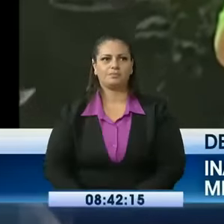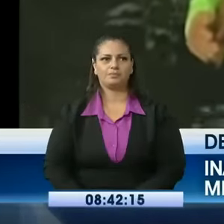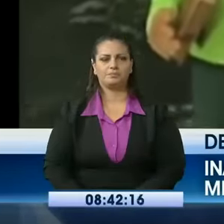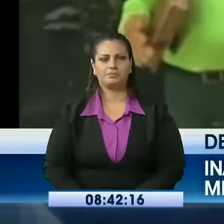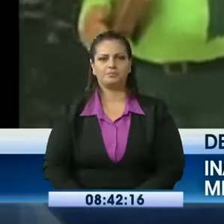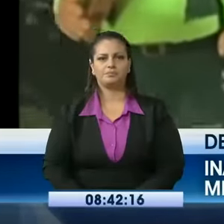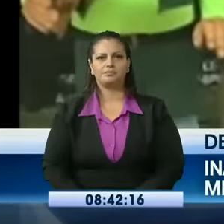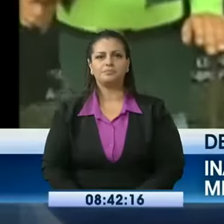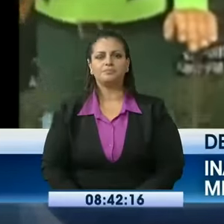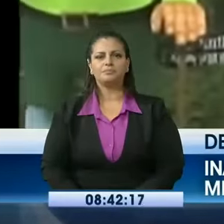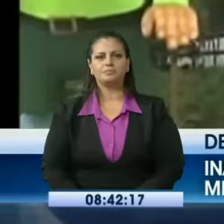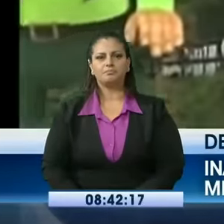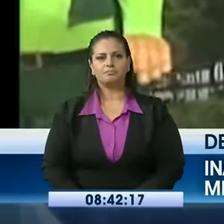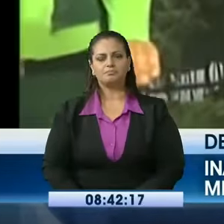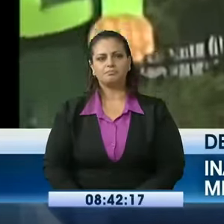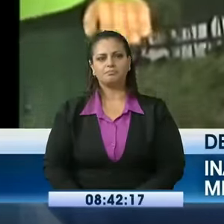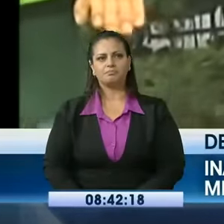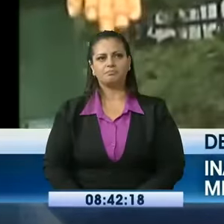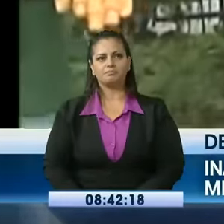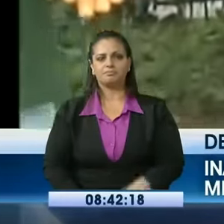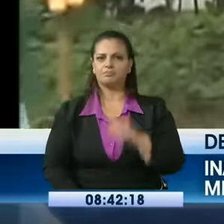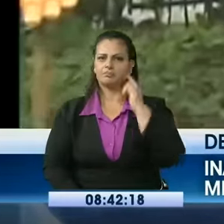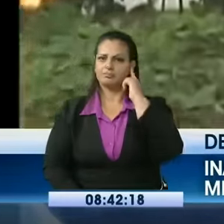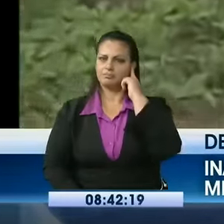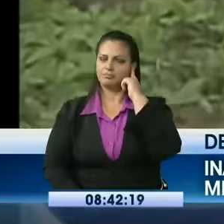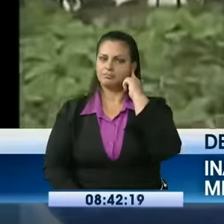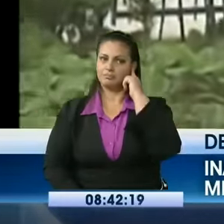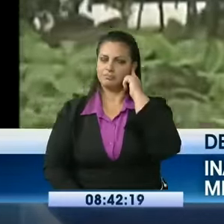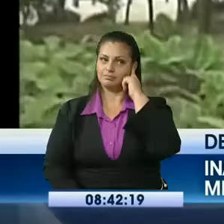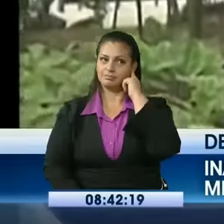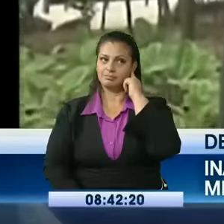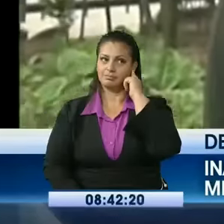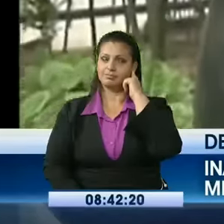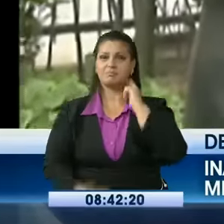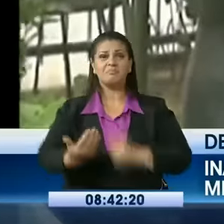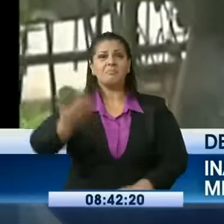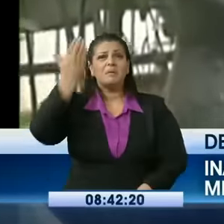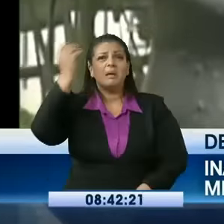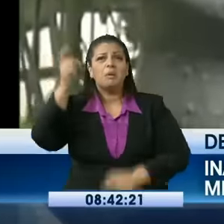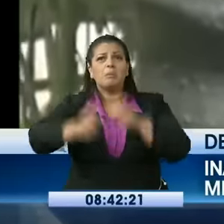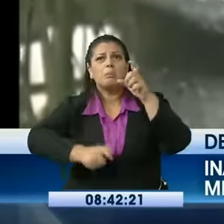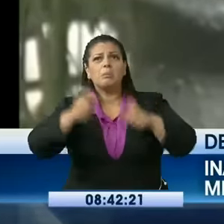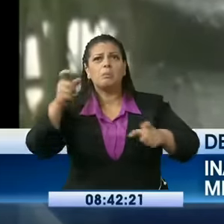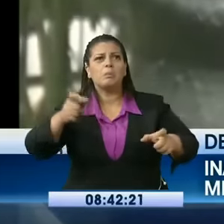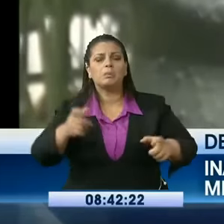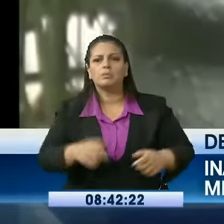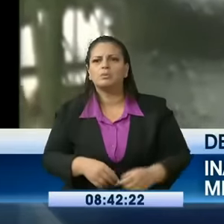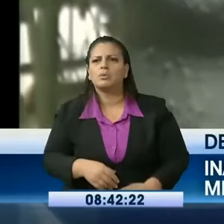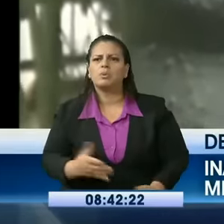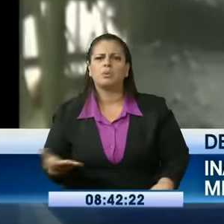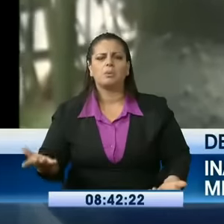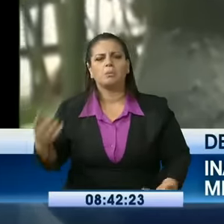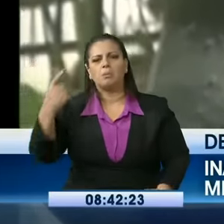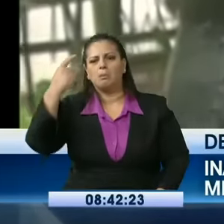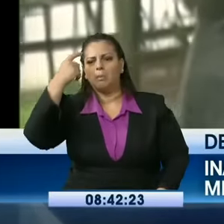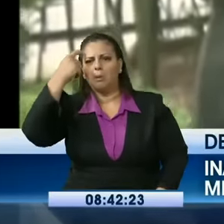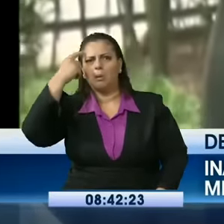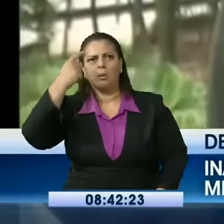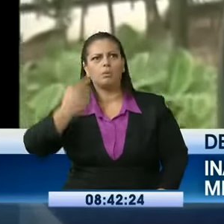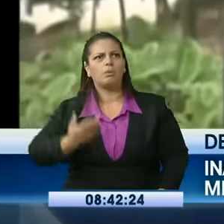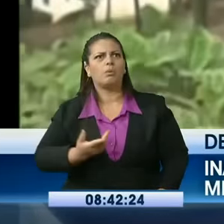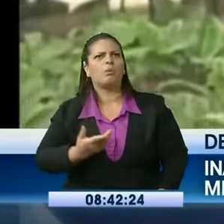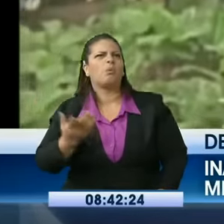oro del duende. La creencia era que al final del arco iris se encontraba este tesoro. Así es,